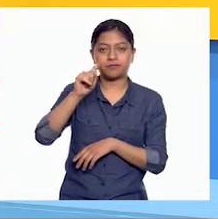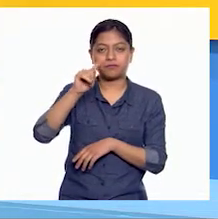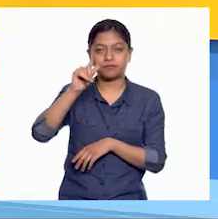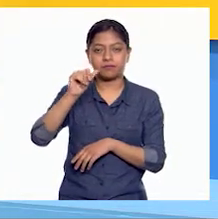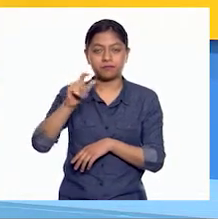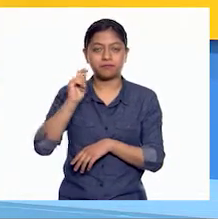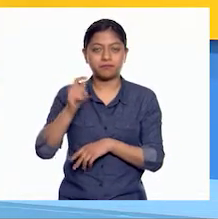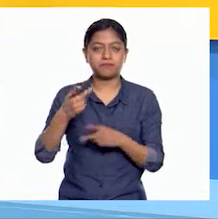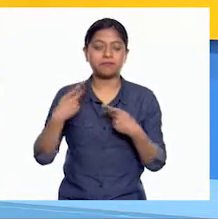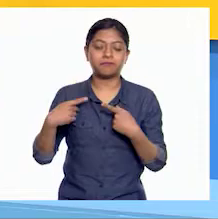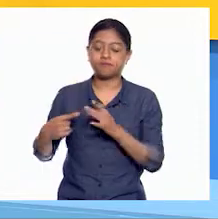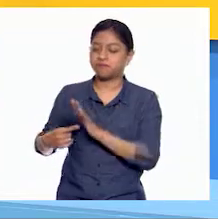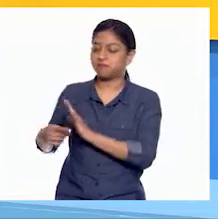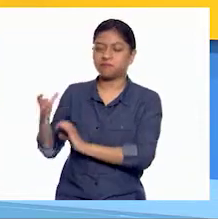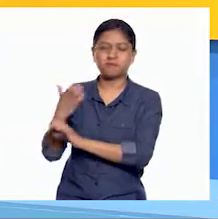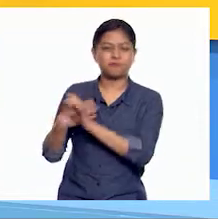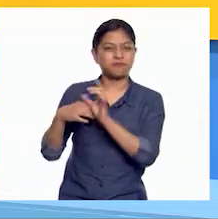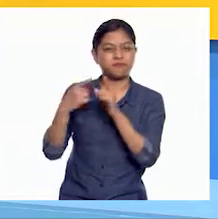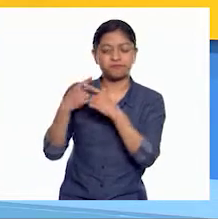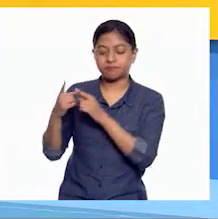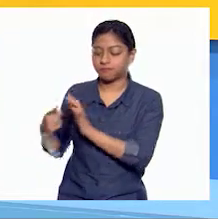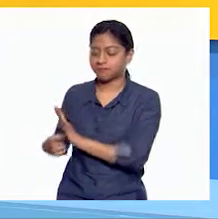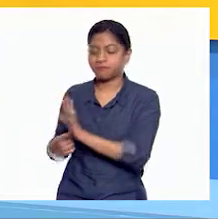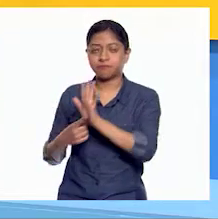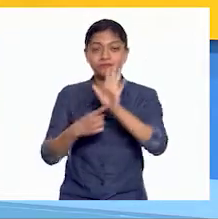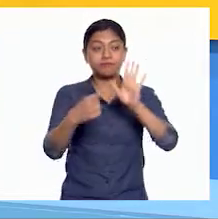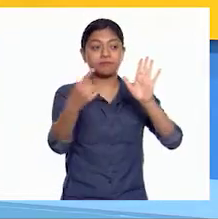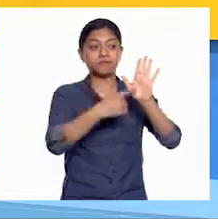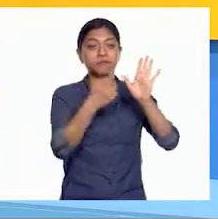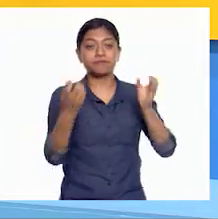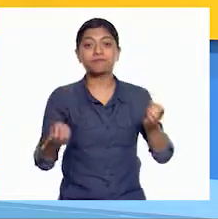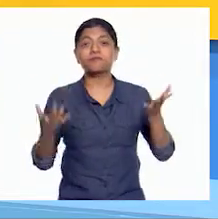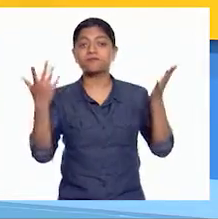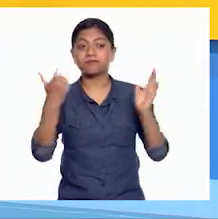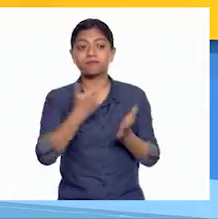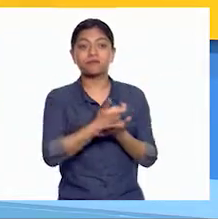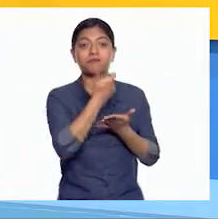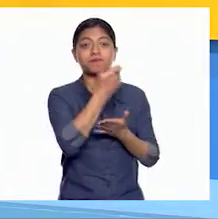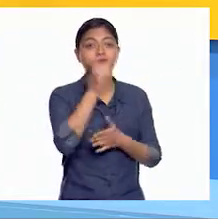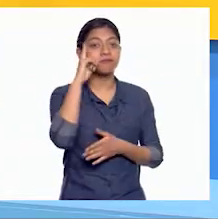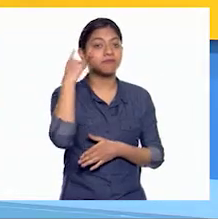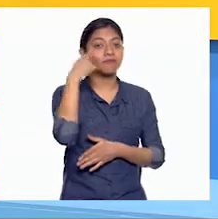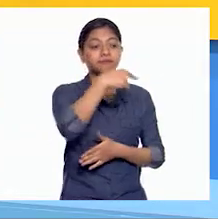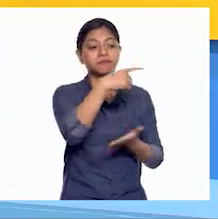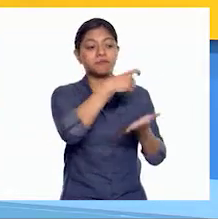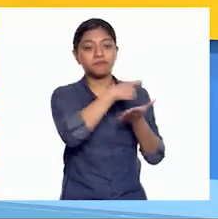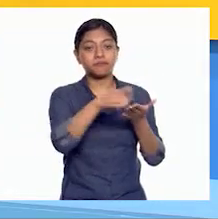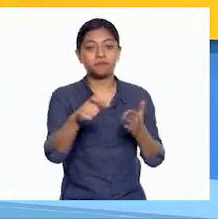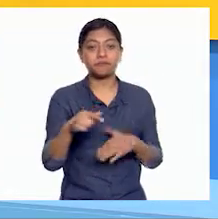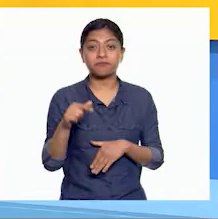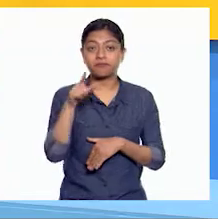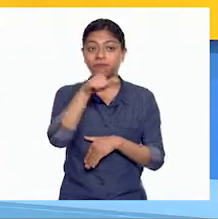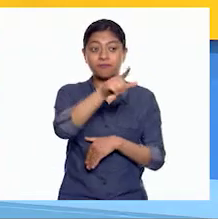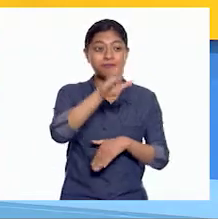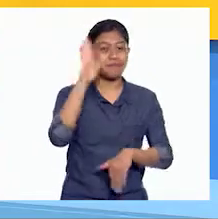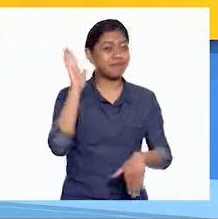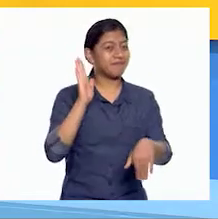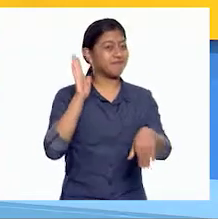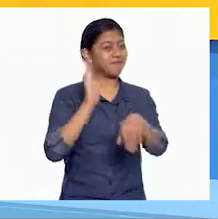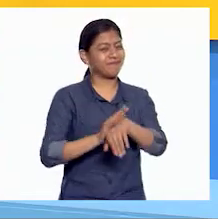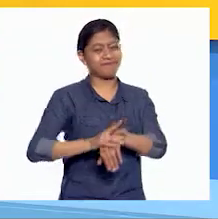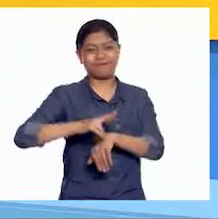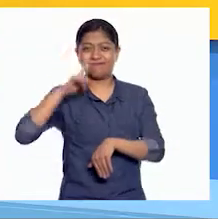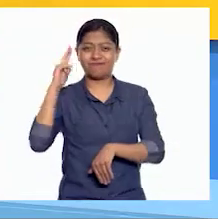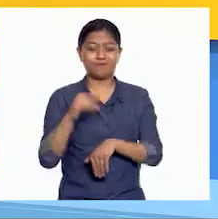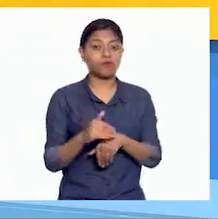las personas deciden cuánto quieren pagar por dicho objeto, hasta que se llega a la cantidad más alta, a partir de